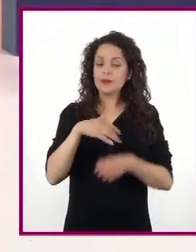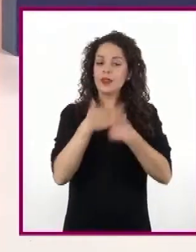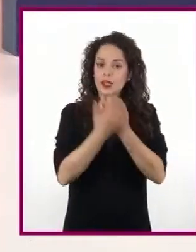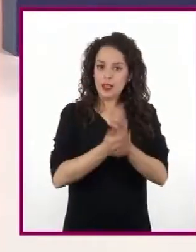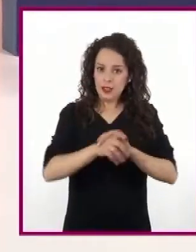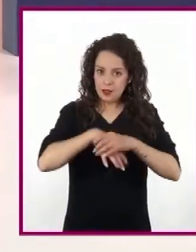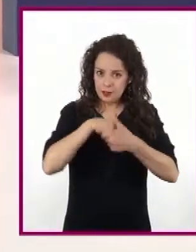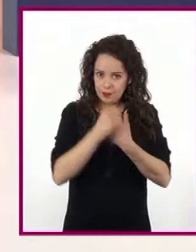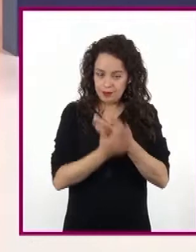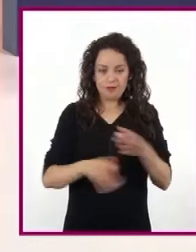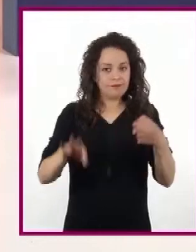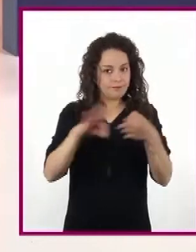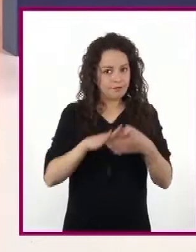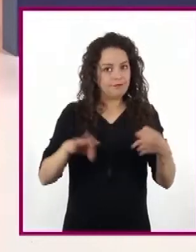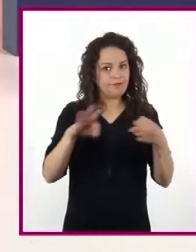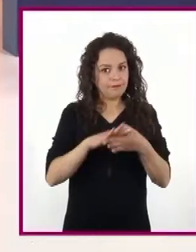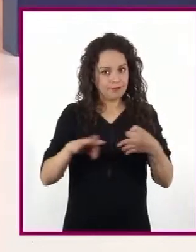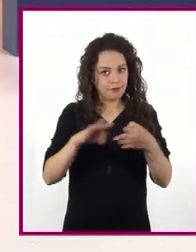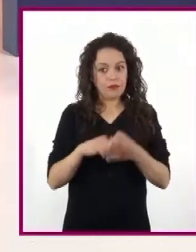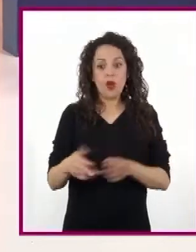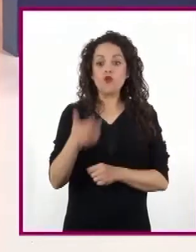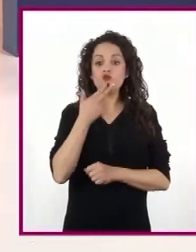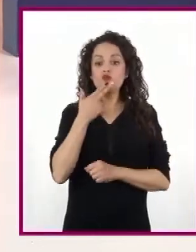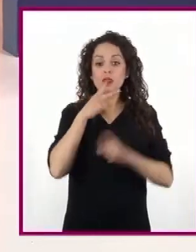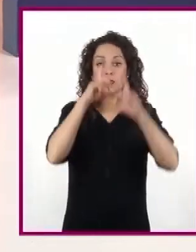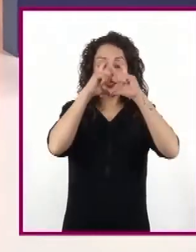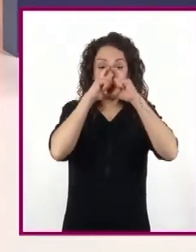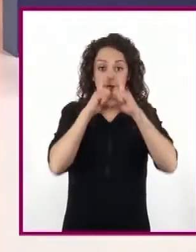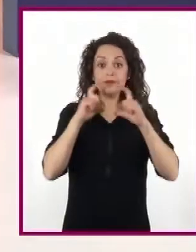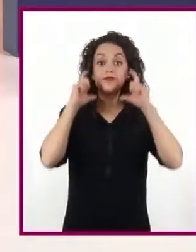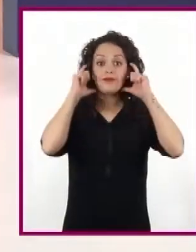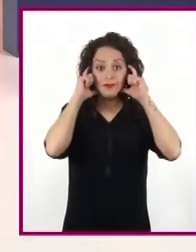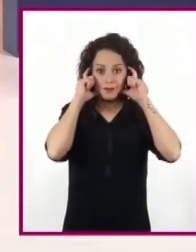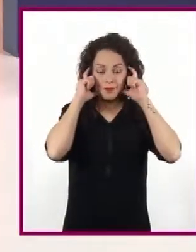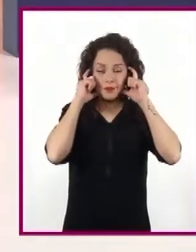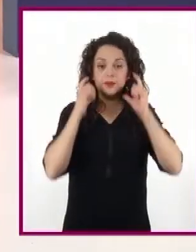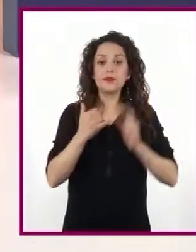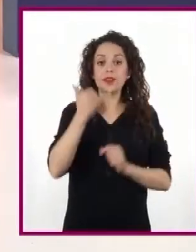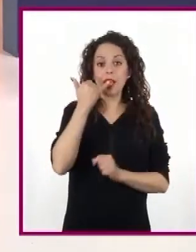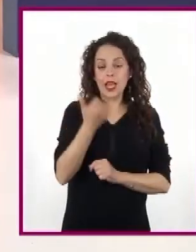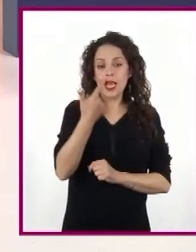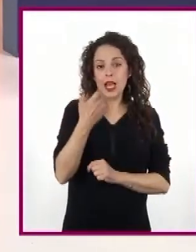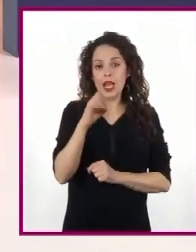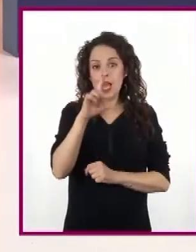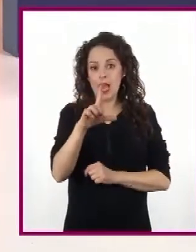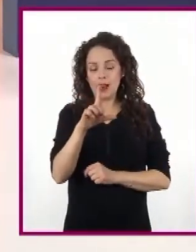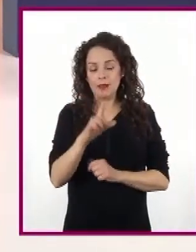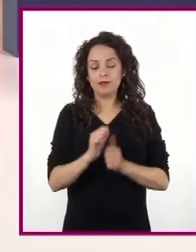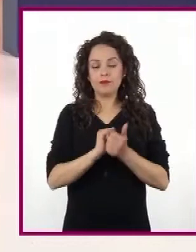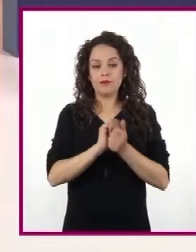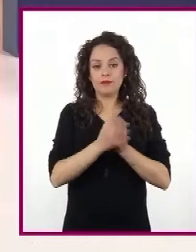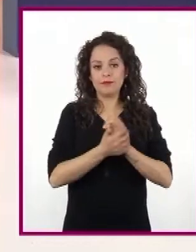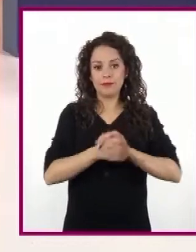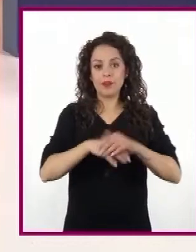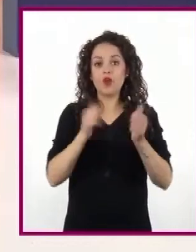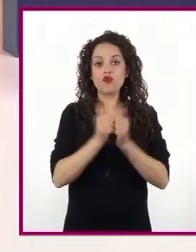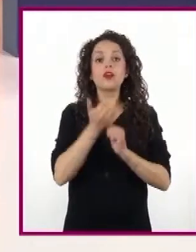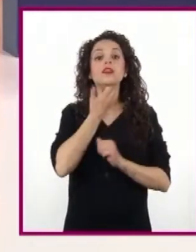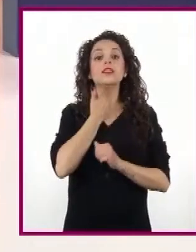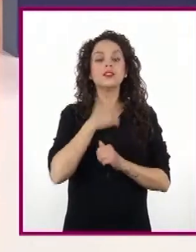las manos con frecuencia, utilizar apropiadamente el cubrebocas y el uso de gel antibacterial. Así es,